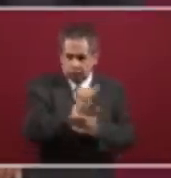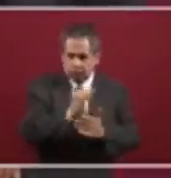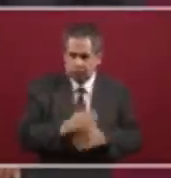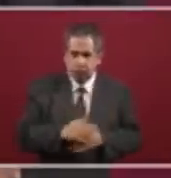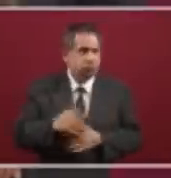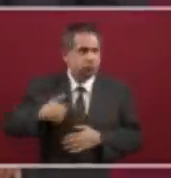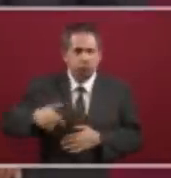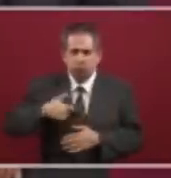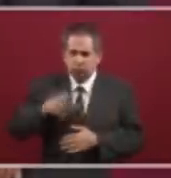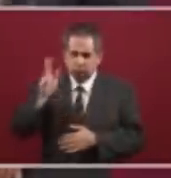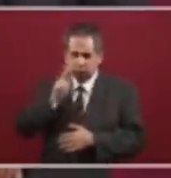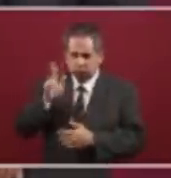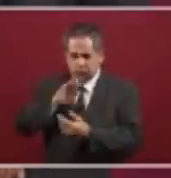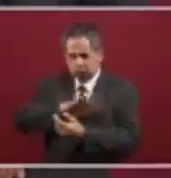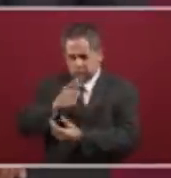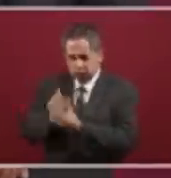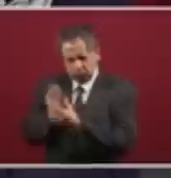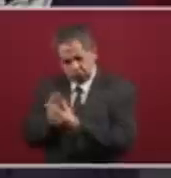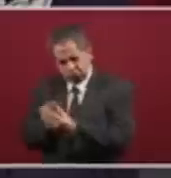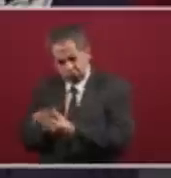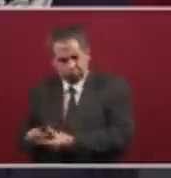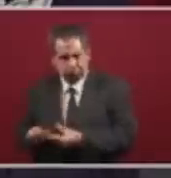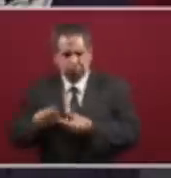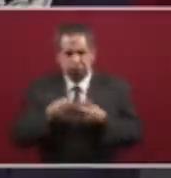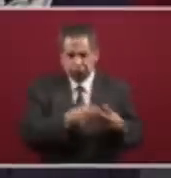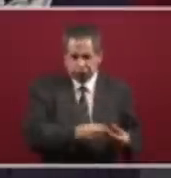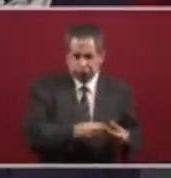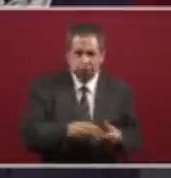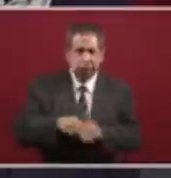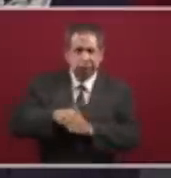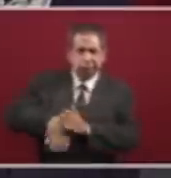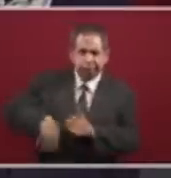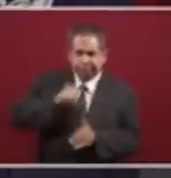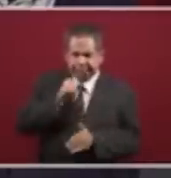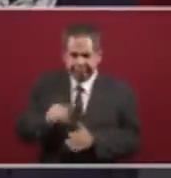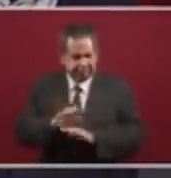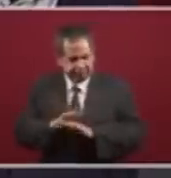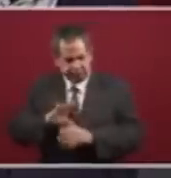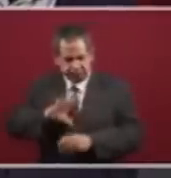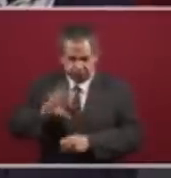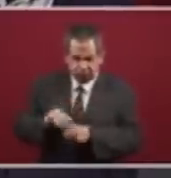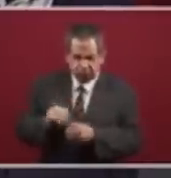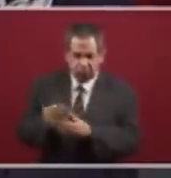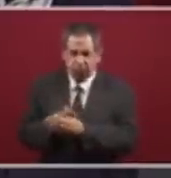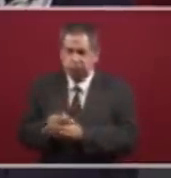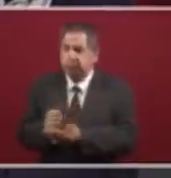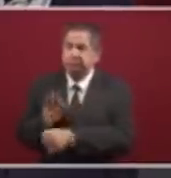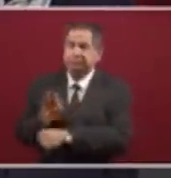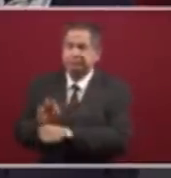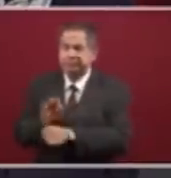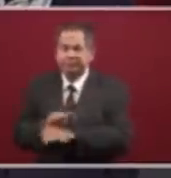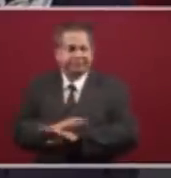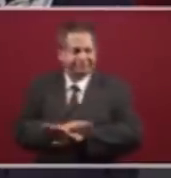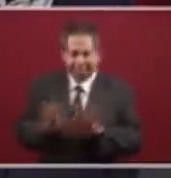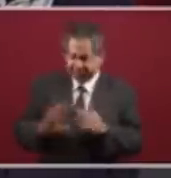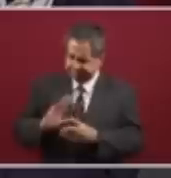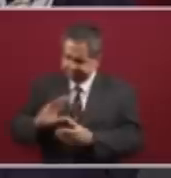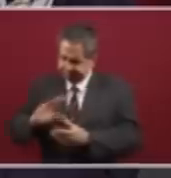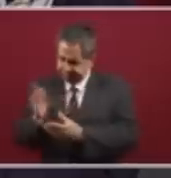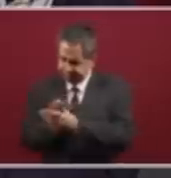presentamos todas las pruebas sin ocultar nada sin tapar absolutamente nada